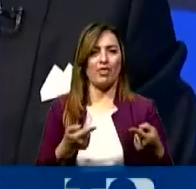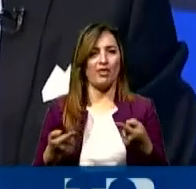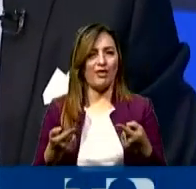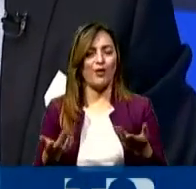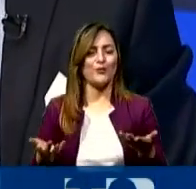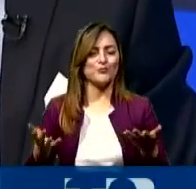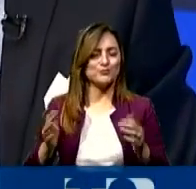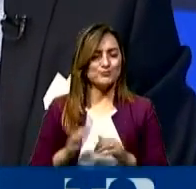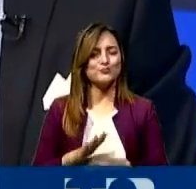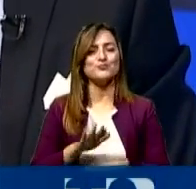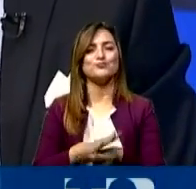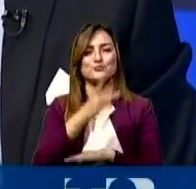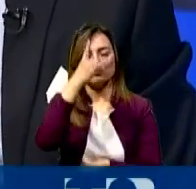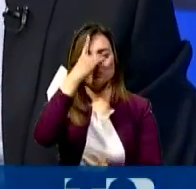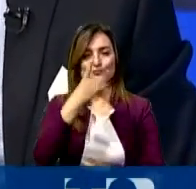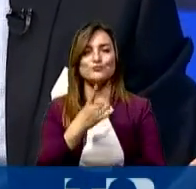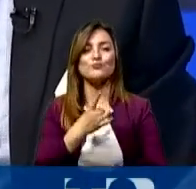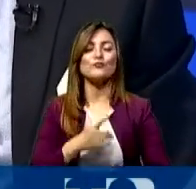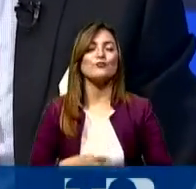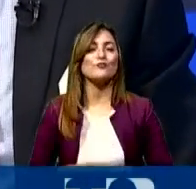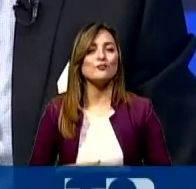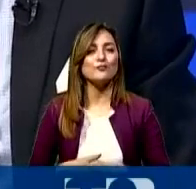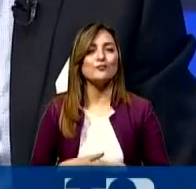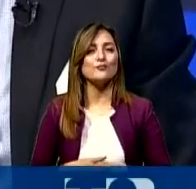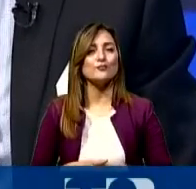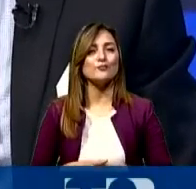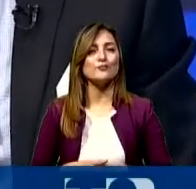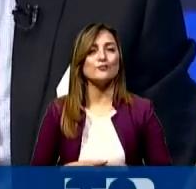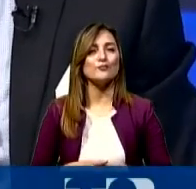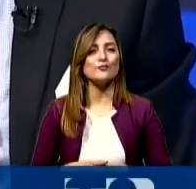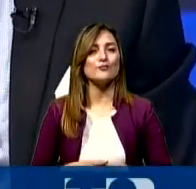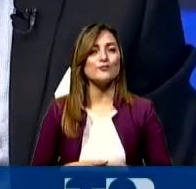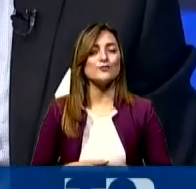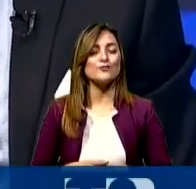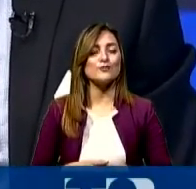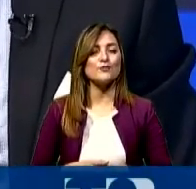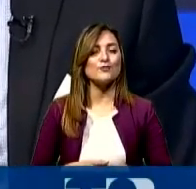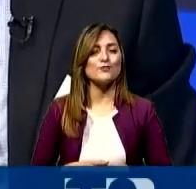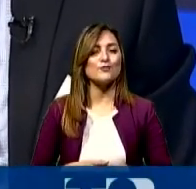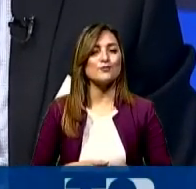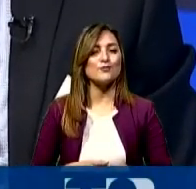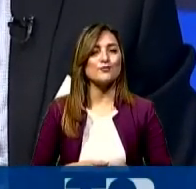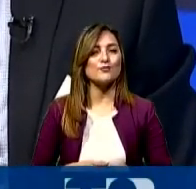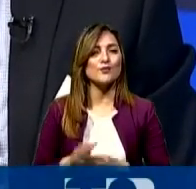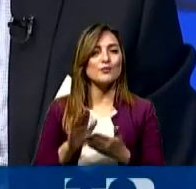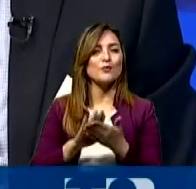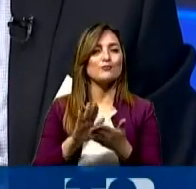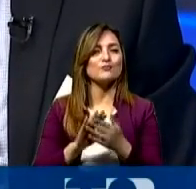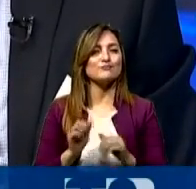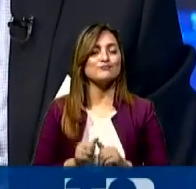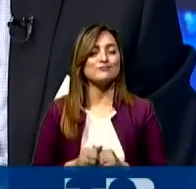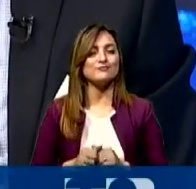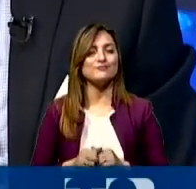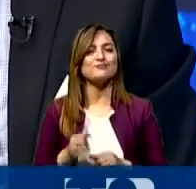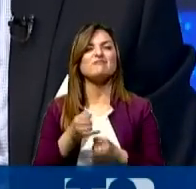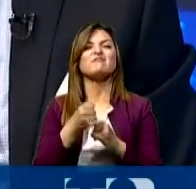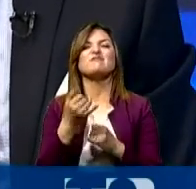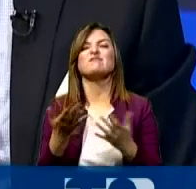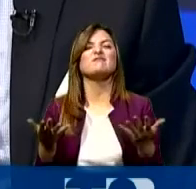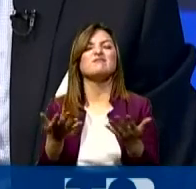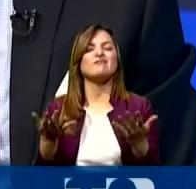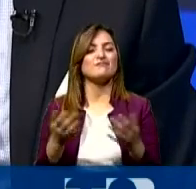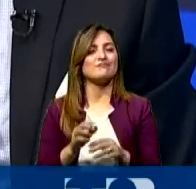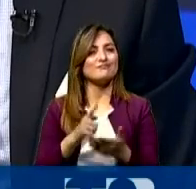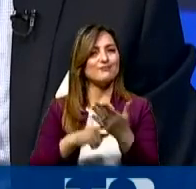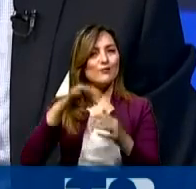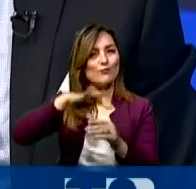estas decisiones y al final eso es lo que nos pasa y al final eso es lo que pensar los votos que se sumen dentro